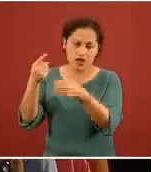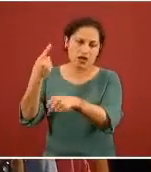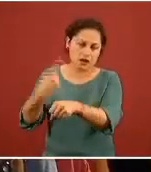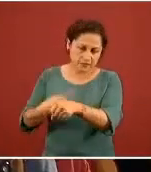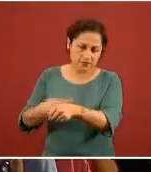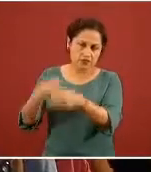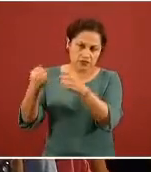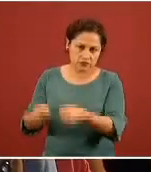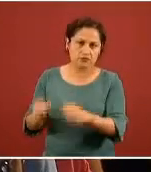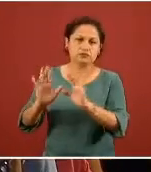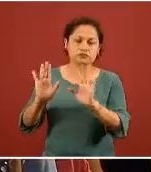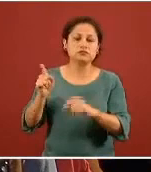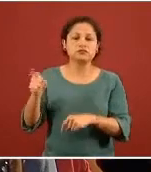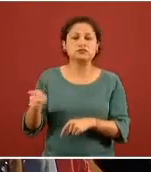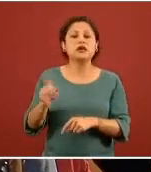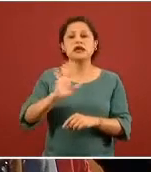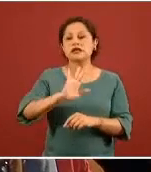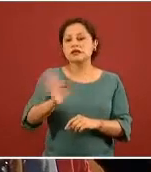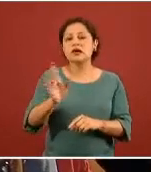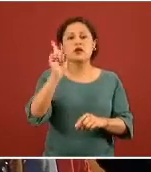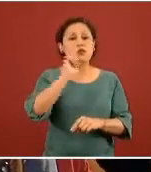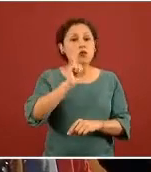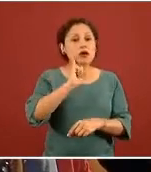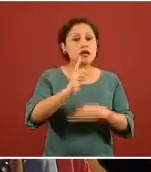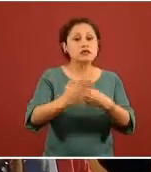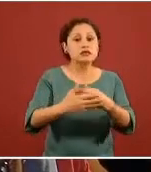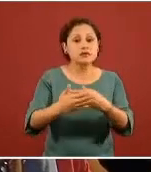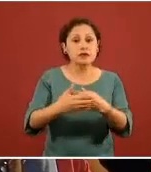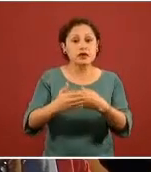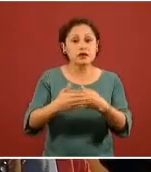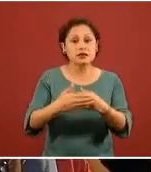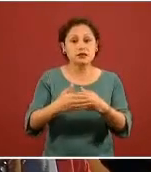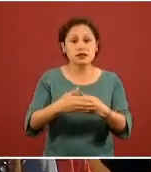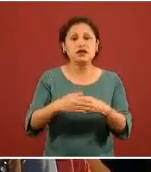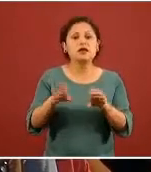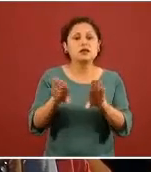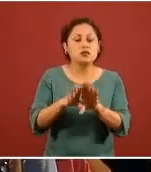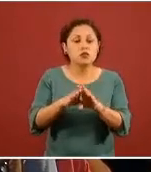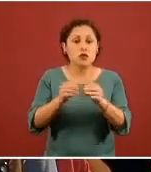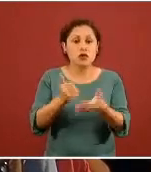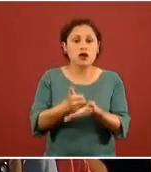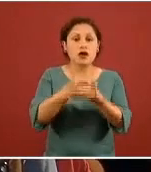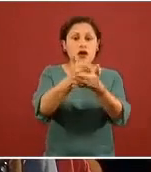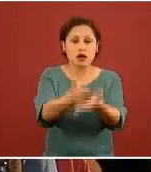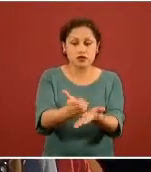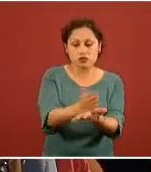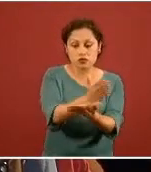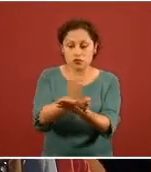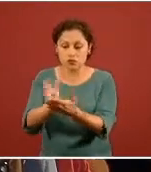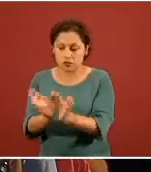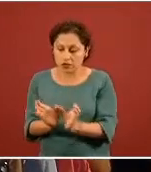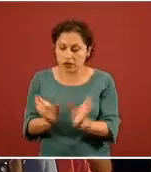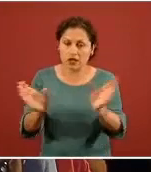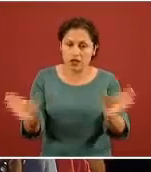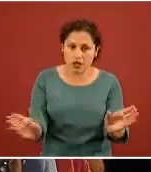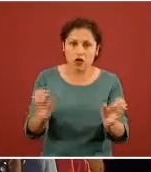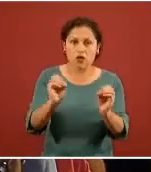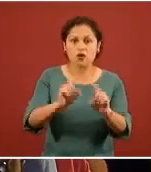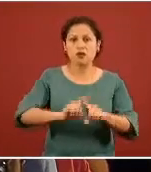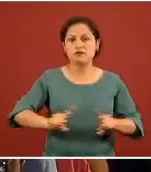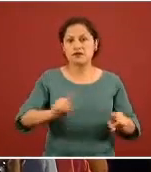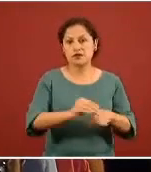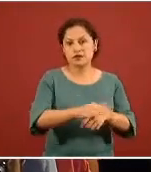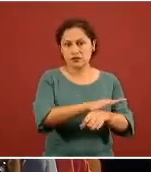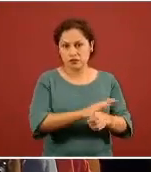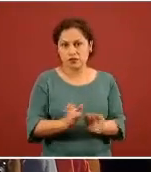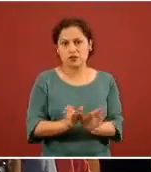están embarazadas a los hospitales de reconversión y dedicados a los pacientes COVID-19.